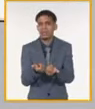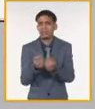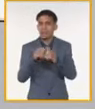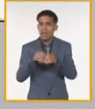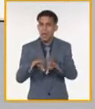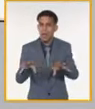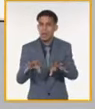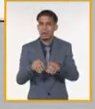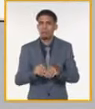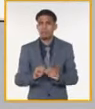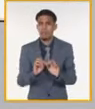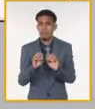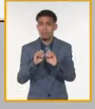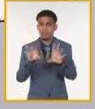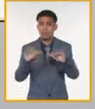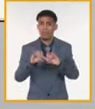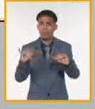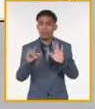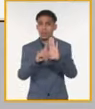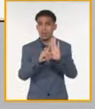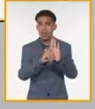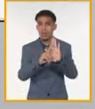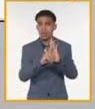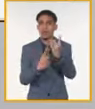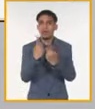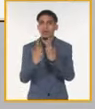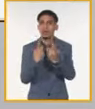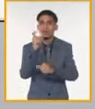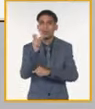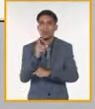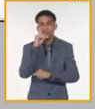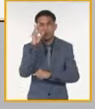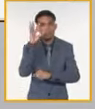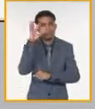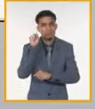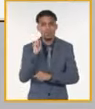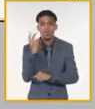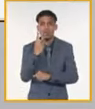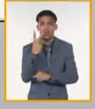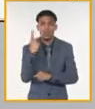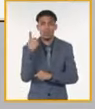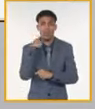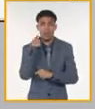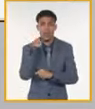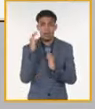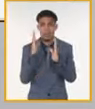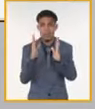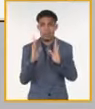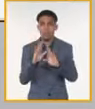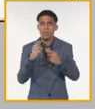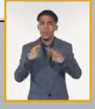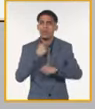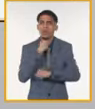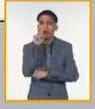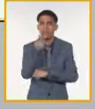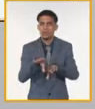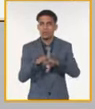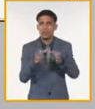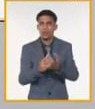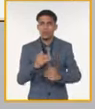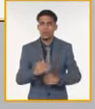se promulgaron los documentos rectores y los procedimientos se decidió que en dos años se revisaría todo el proceso de